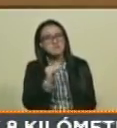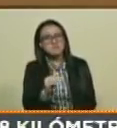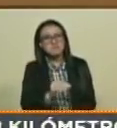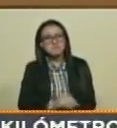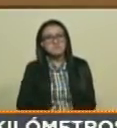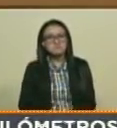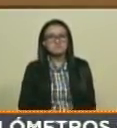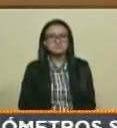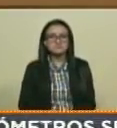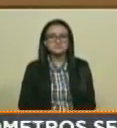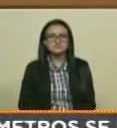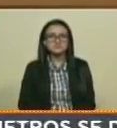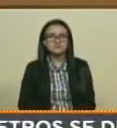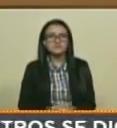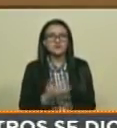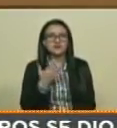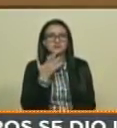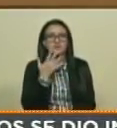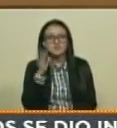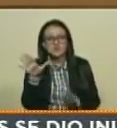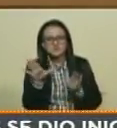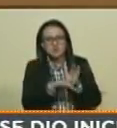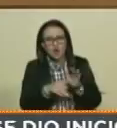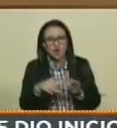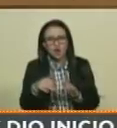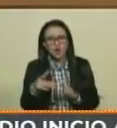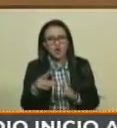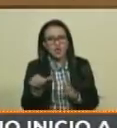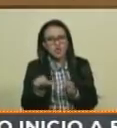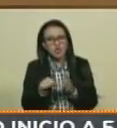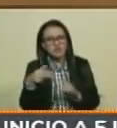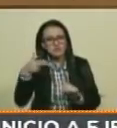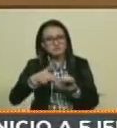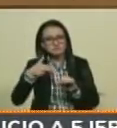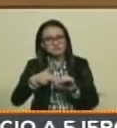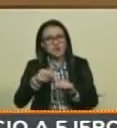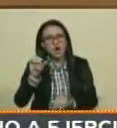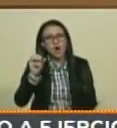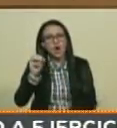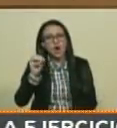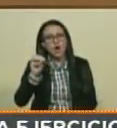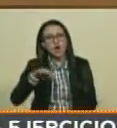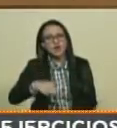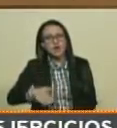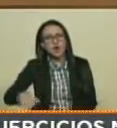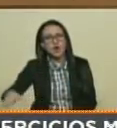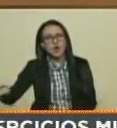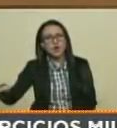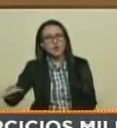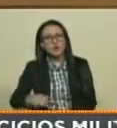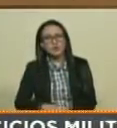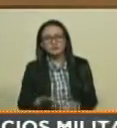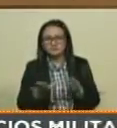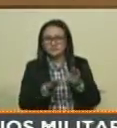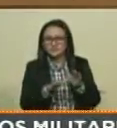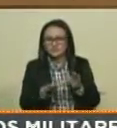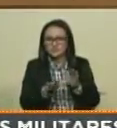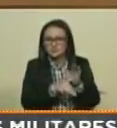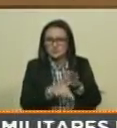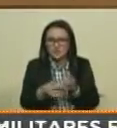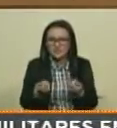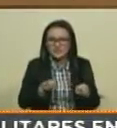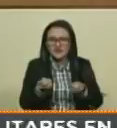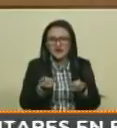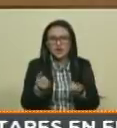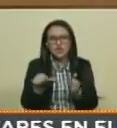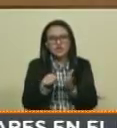Por ejemplo, casos como el de Falco en la faja petrolífera del Orinoco, el lavado de dinero en Andorra o los